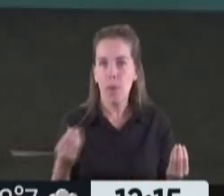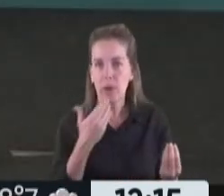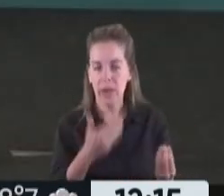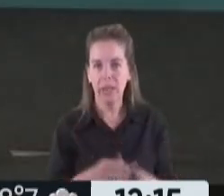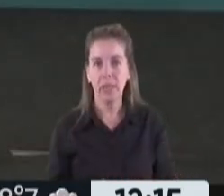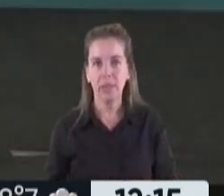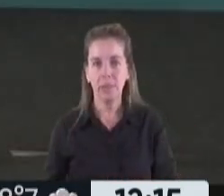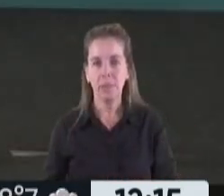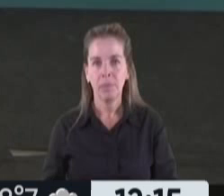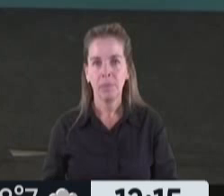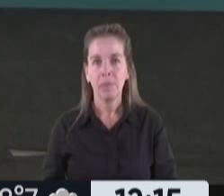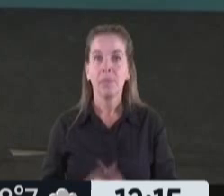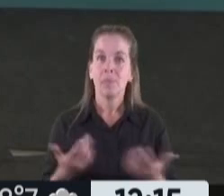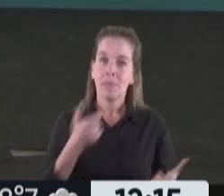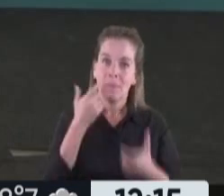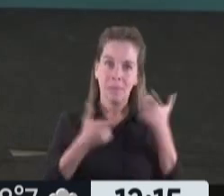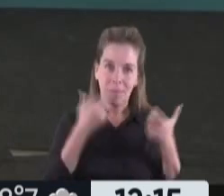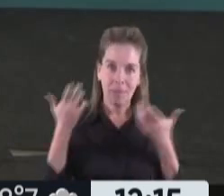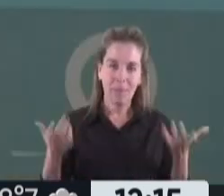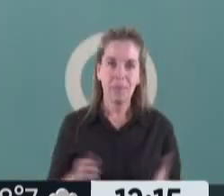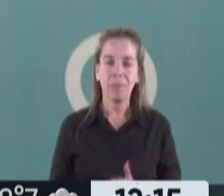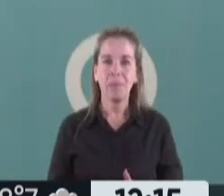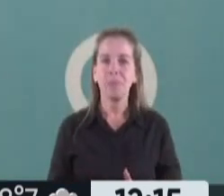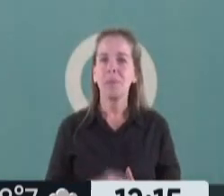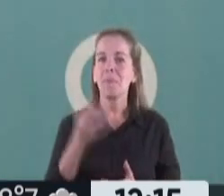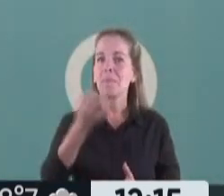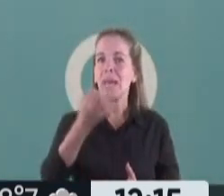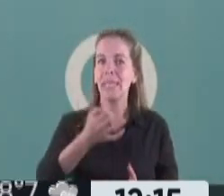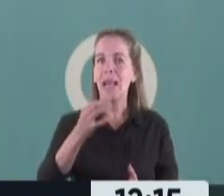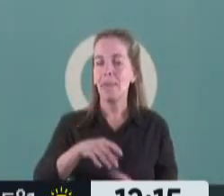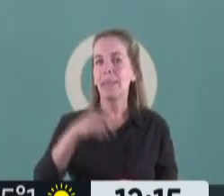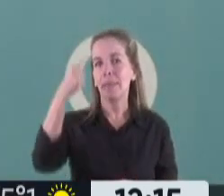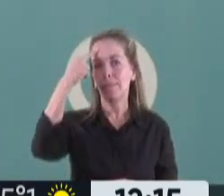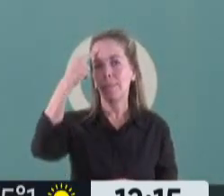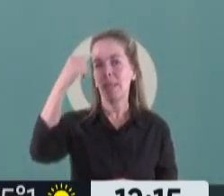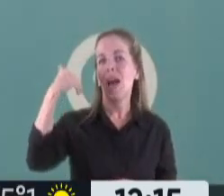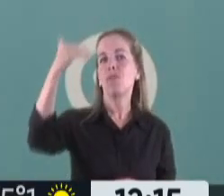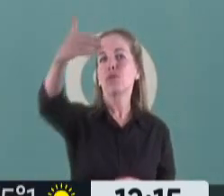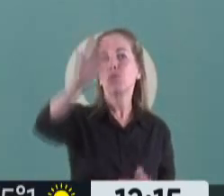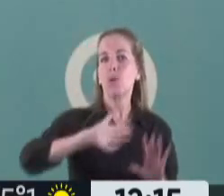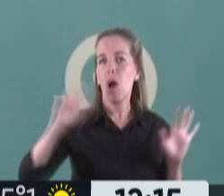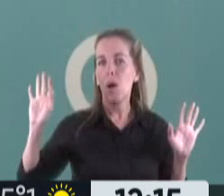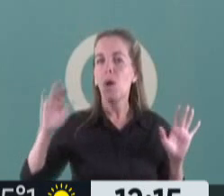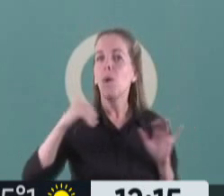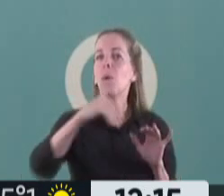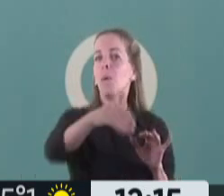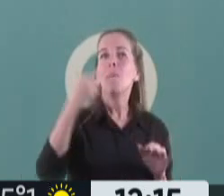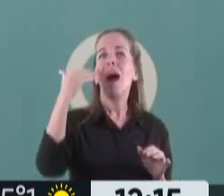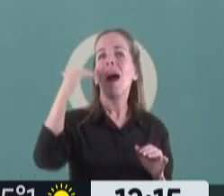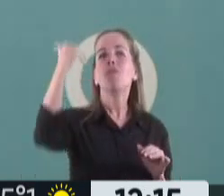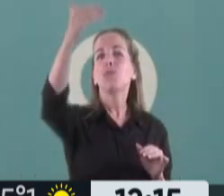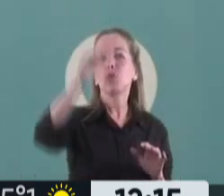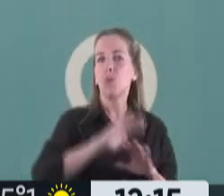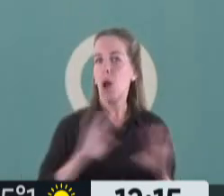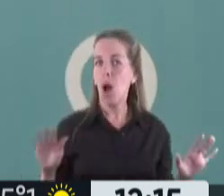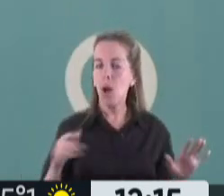Bueno, me río un poquito, pero fundamentalmente mirar hacia adelante. Lo que nosotros necesitamos es mirar hacia adelante y